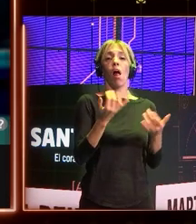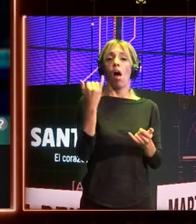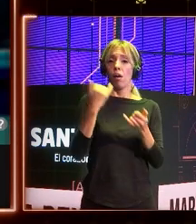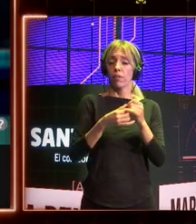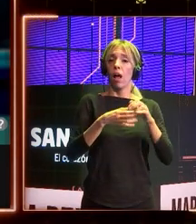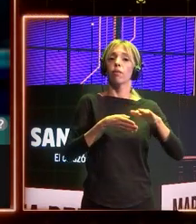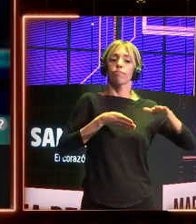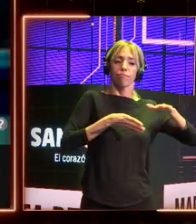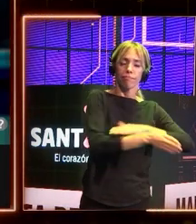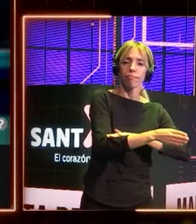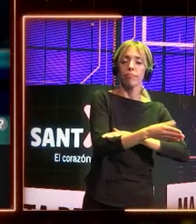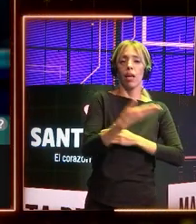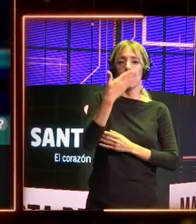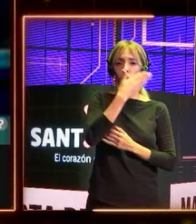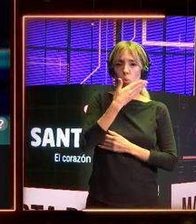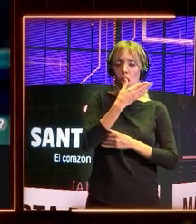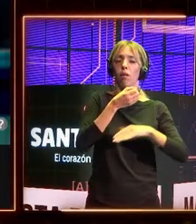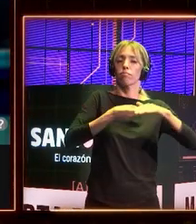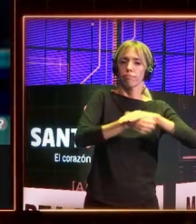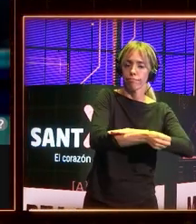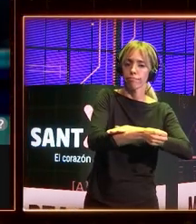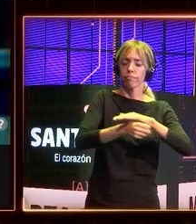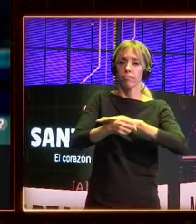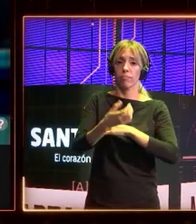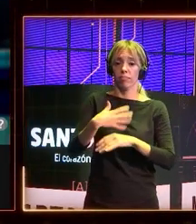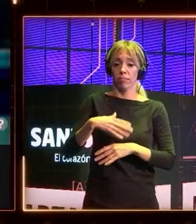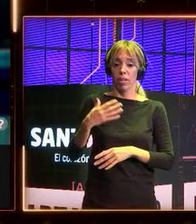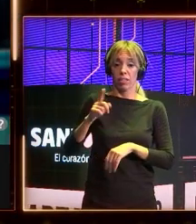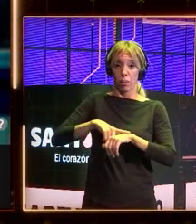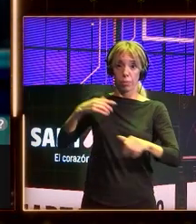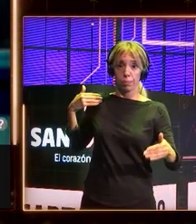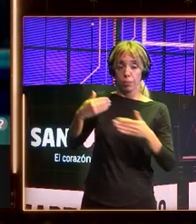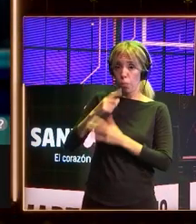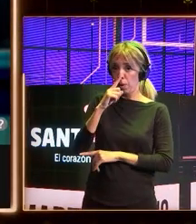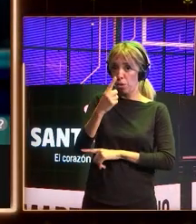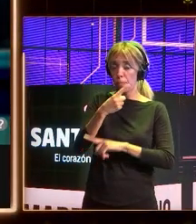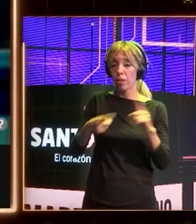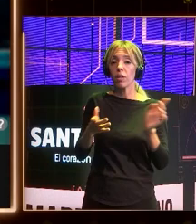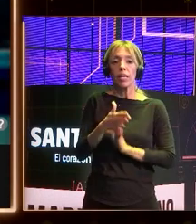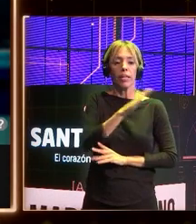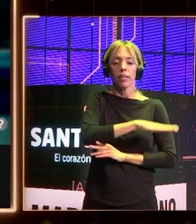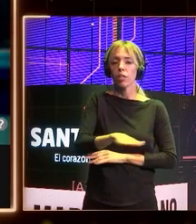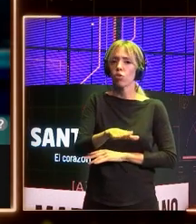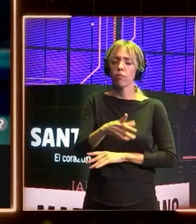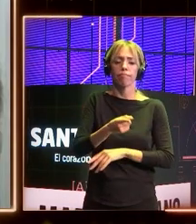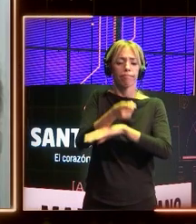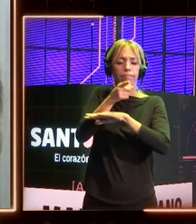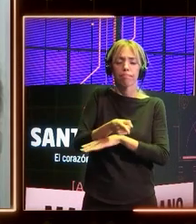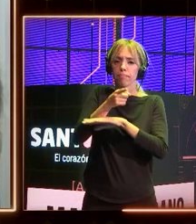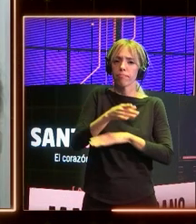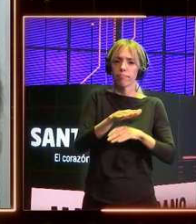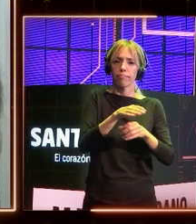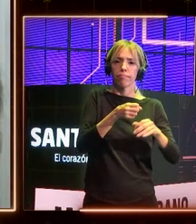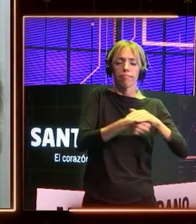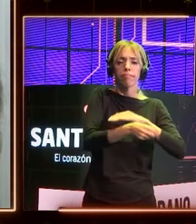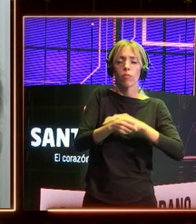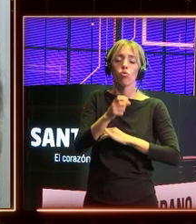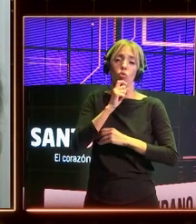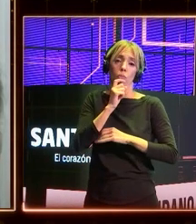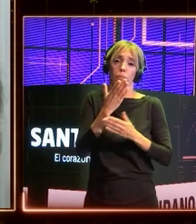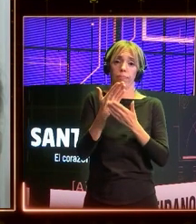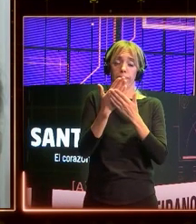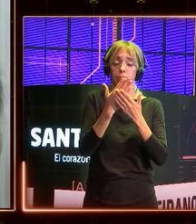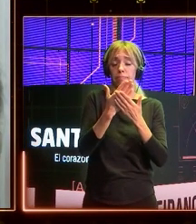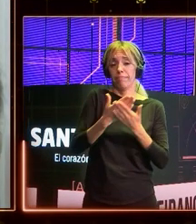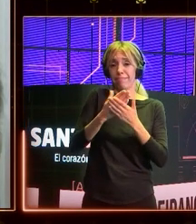colado en las escuelas, sobre todo después de 1 año y medio en el que la mayoría de los niños tenían que ser escolarizados a través de Internet. Lo cual